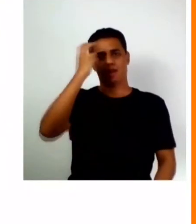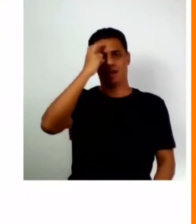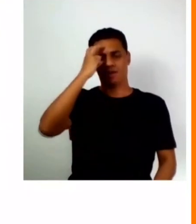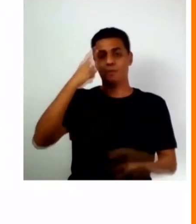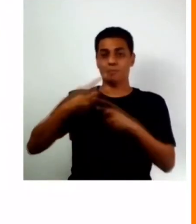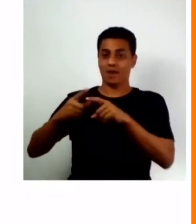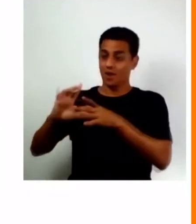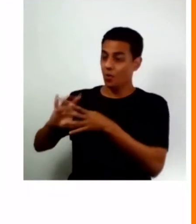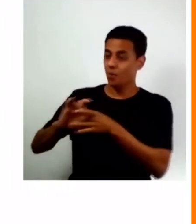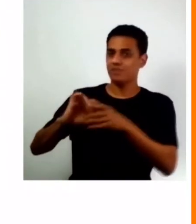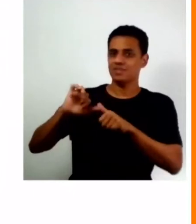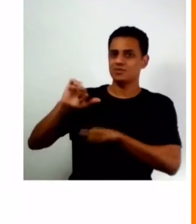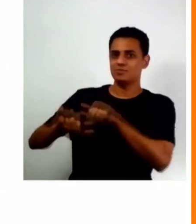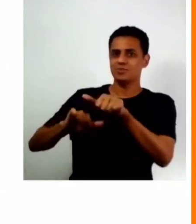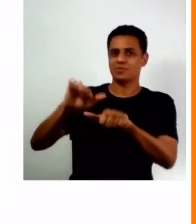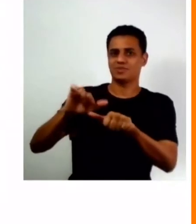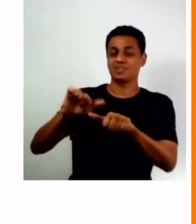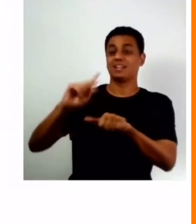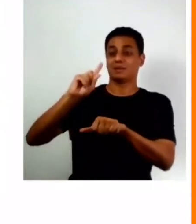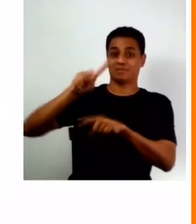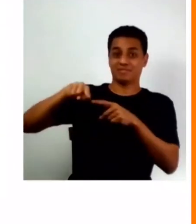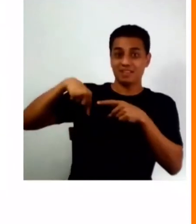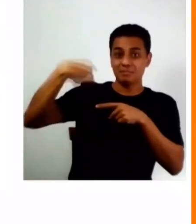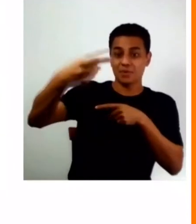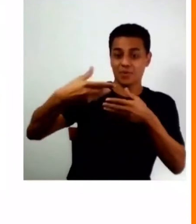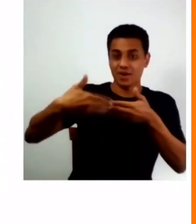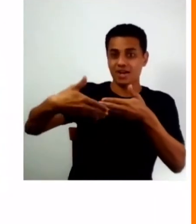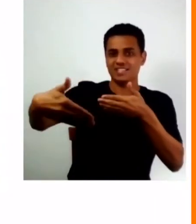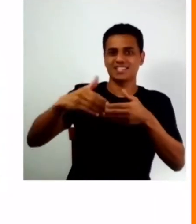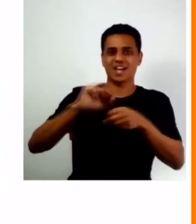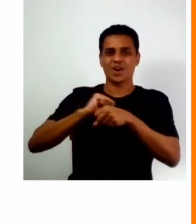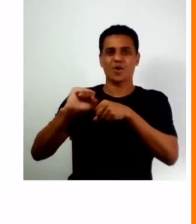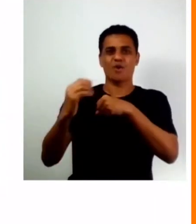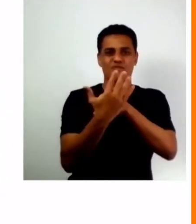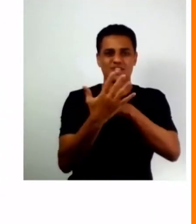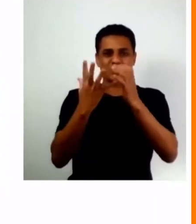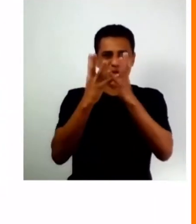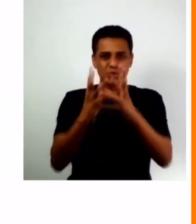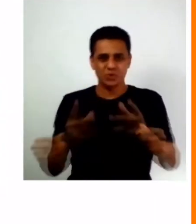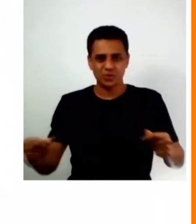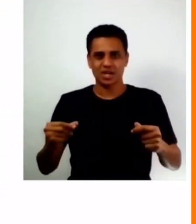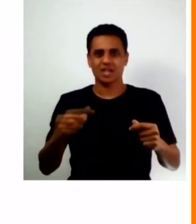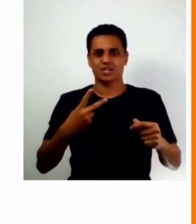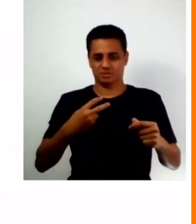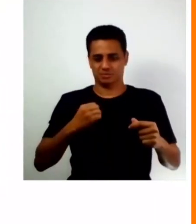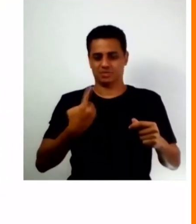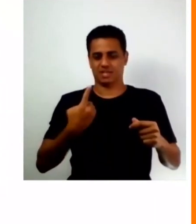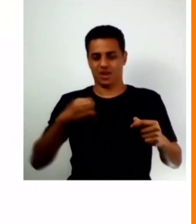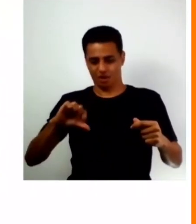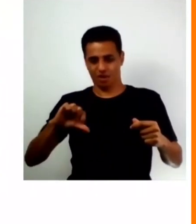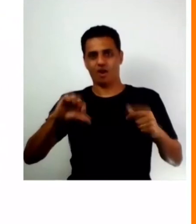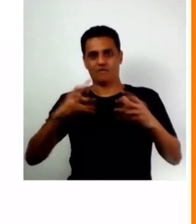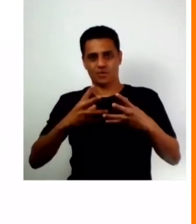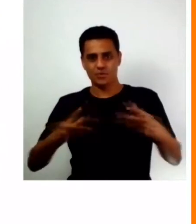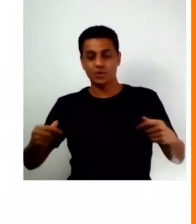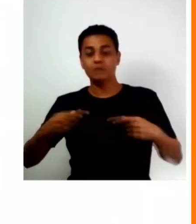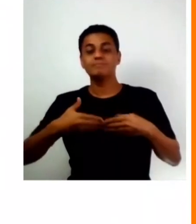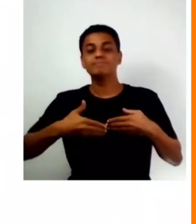-Covid-19 va a ser un contexto novo que nos permitirá hacer unhas reflexiones que quizá tenemos